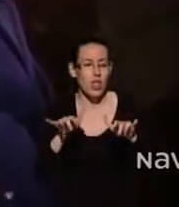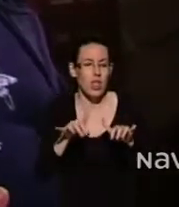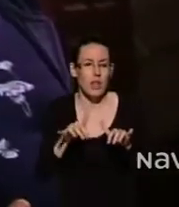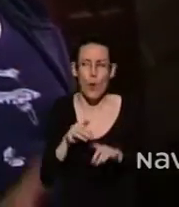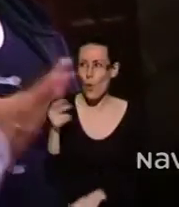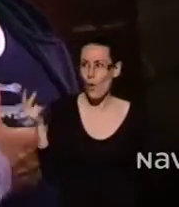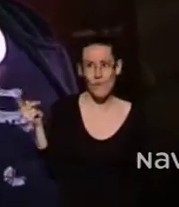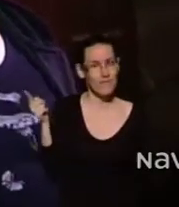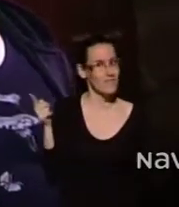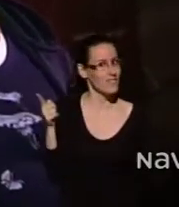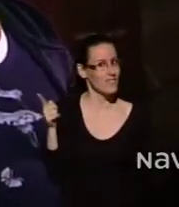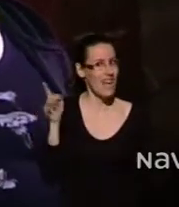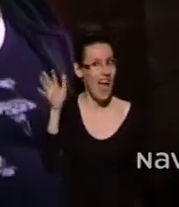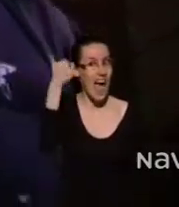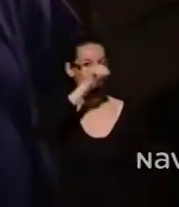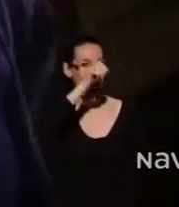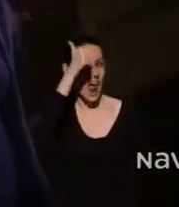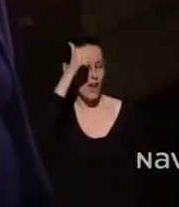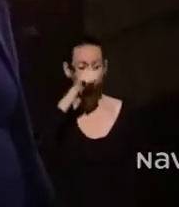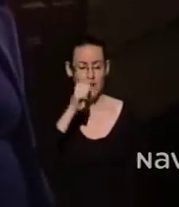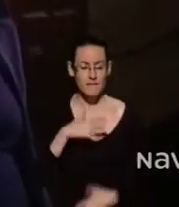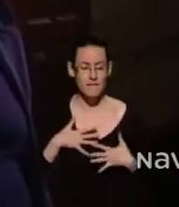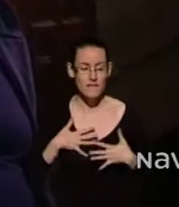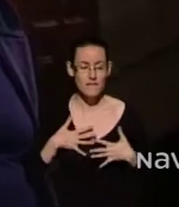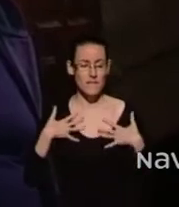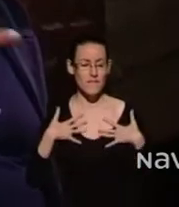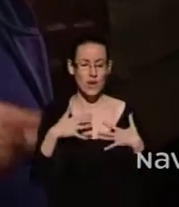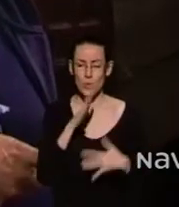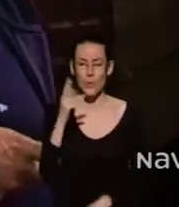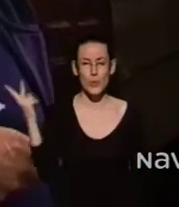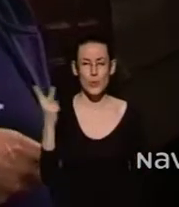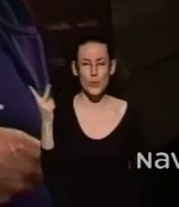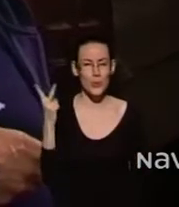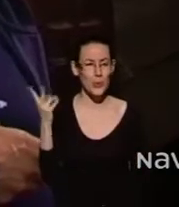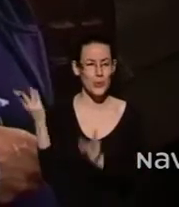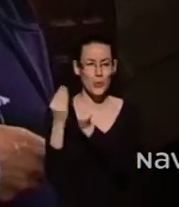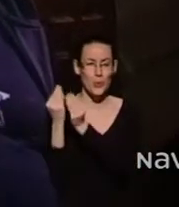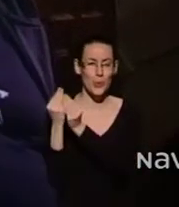dos en la banda, tú tocabas también los platillos y Álvaro